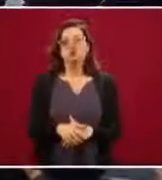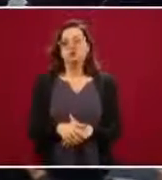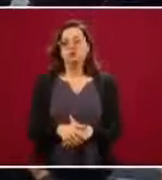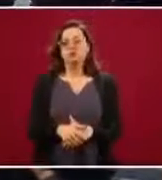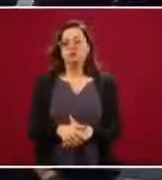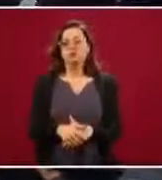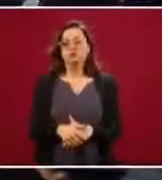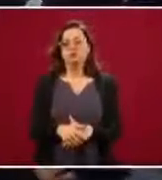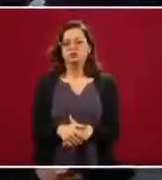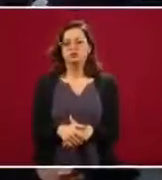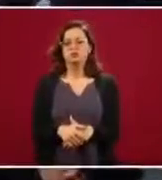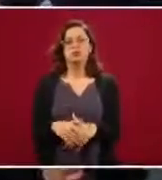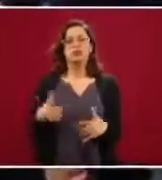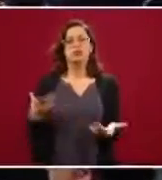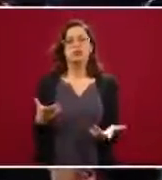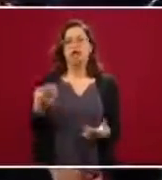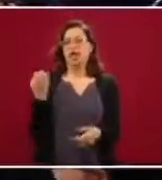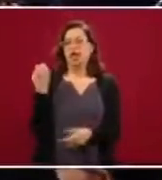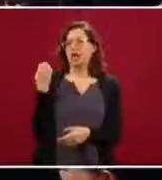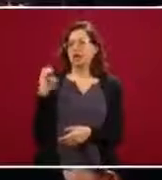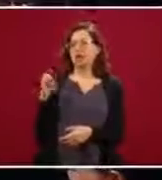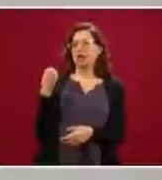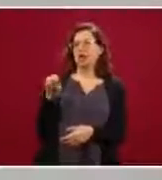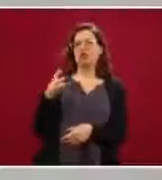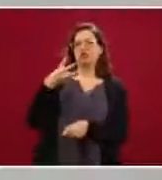la tercera semana de enero